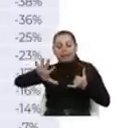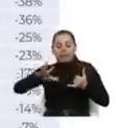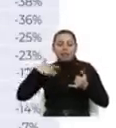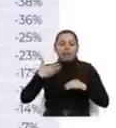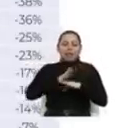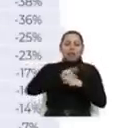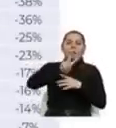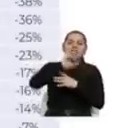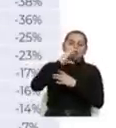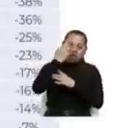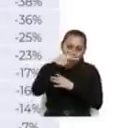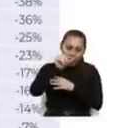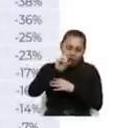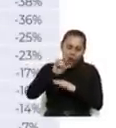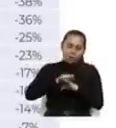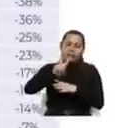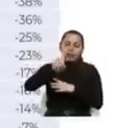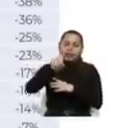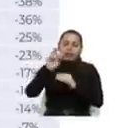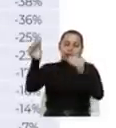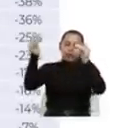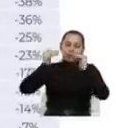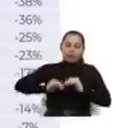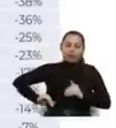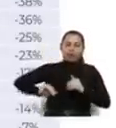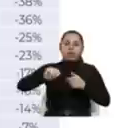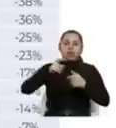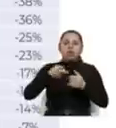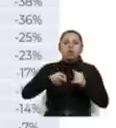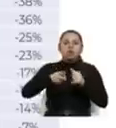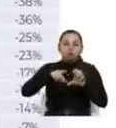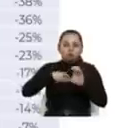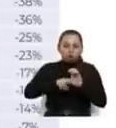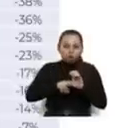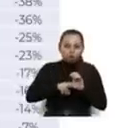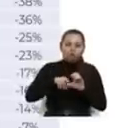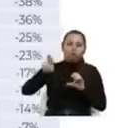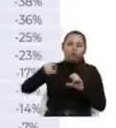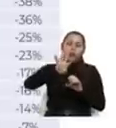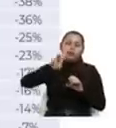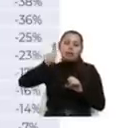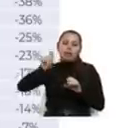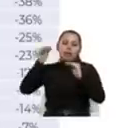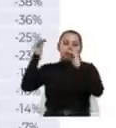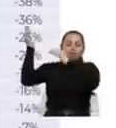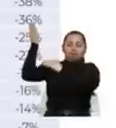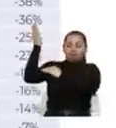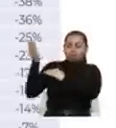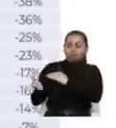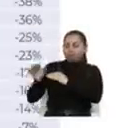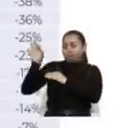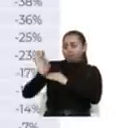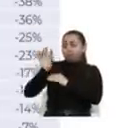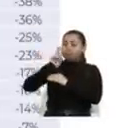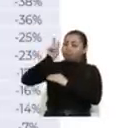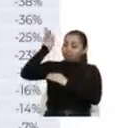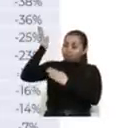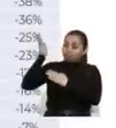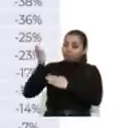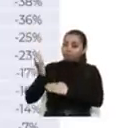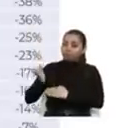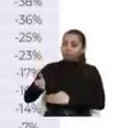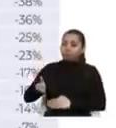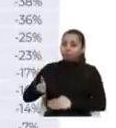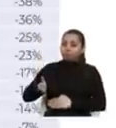Vichada, 23%. La Guajira, 17%. Norte de Santander, 16%. En fin, ya lo ven ustedes en el